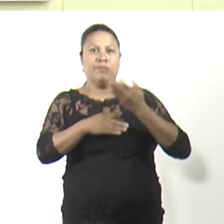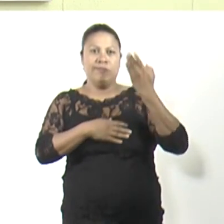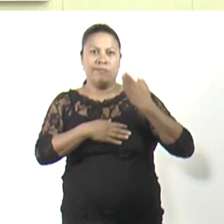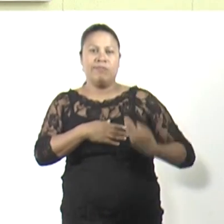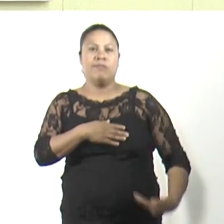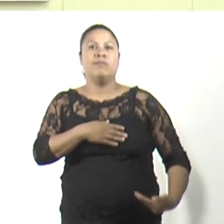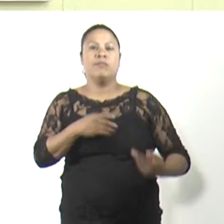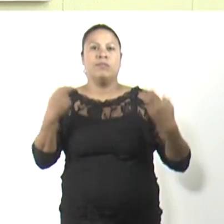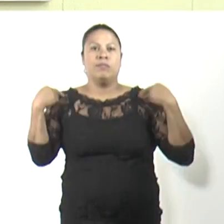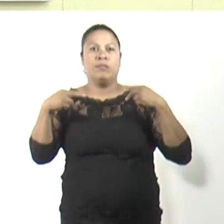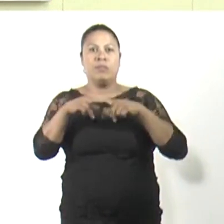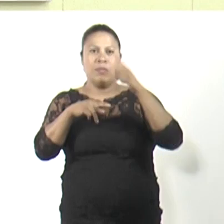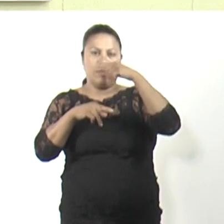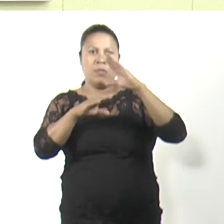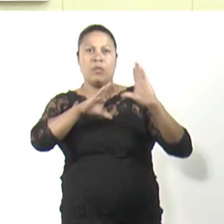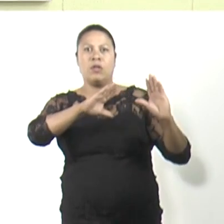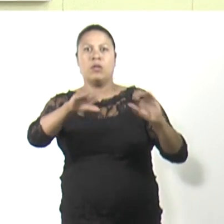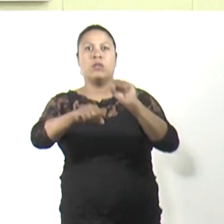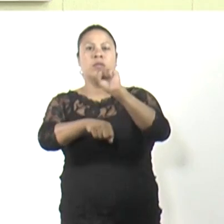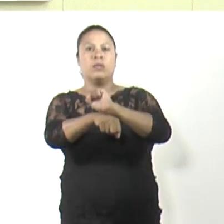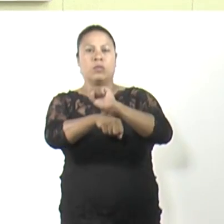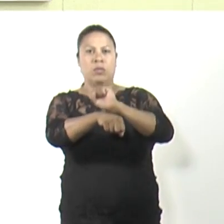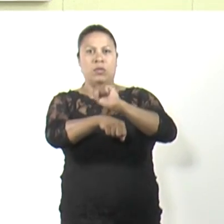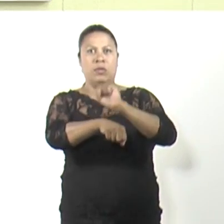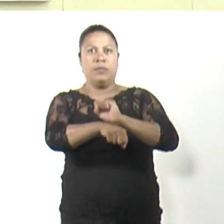facilitador para la educación secundaria.